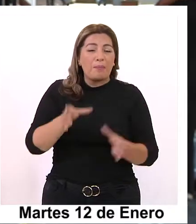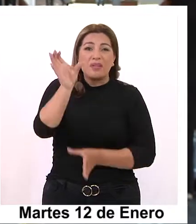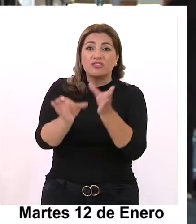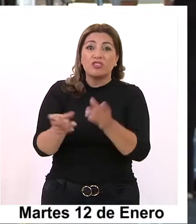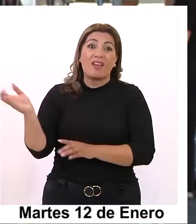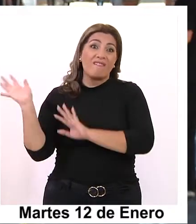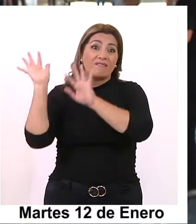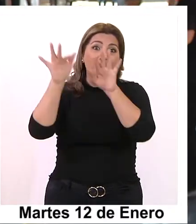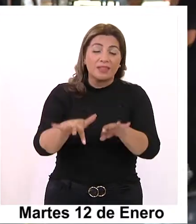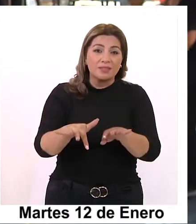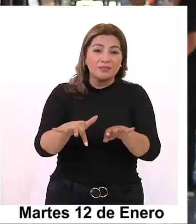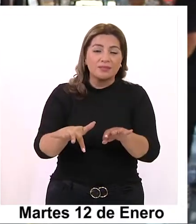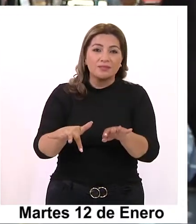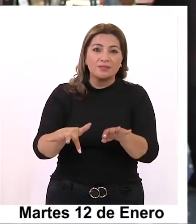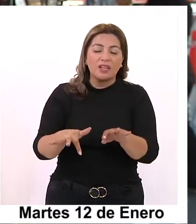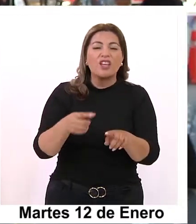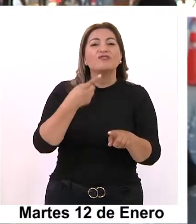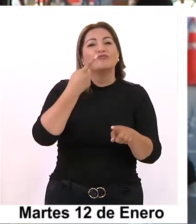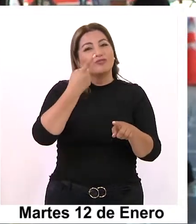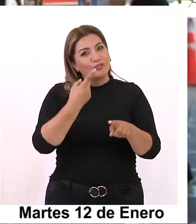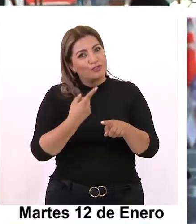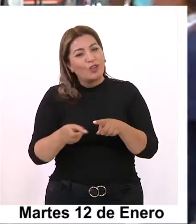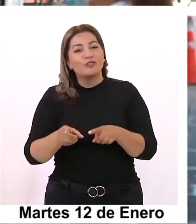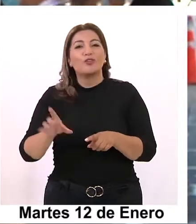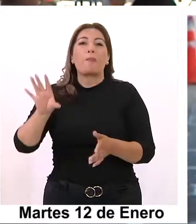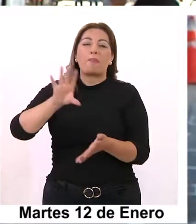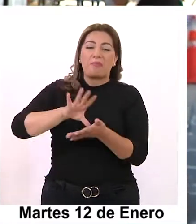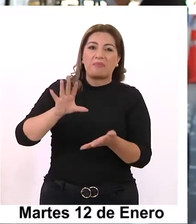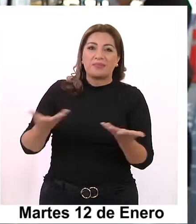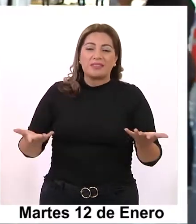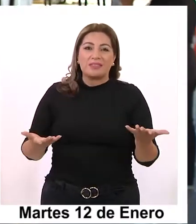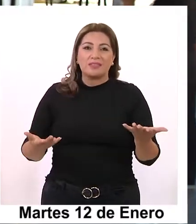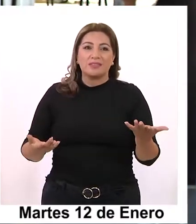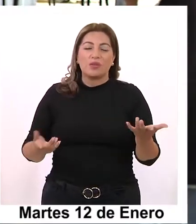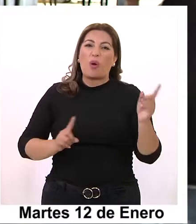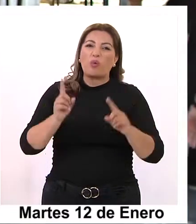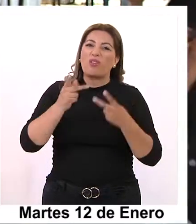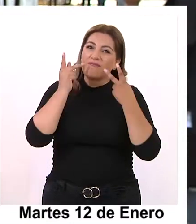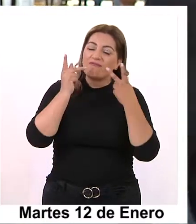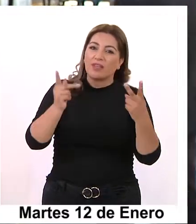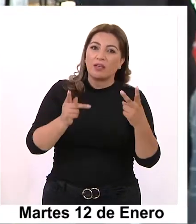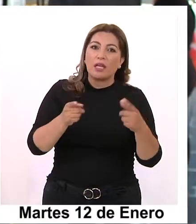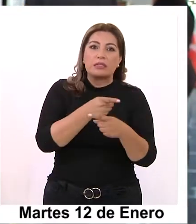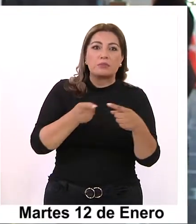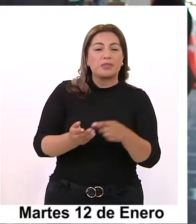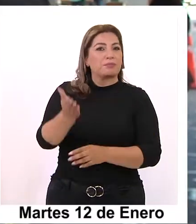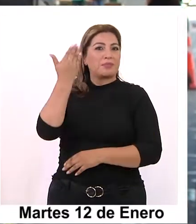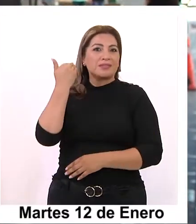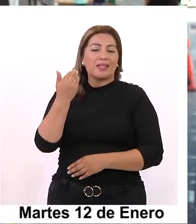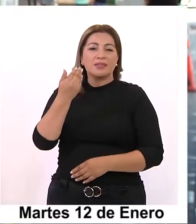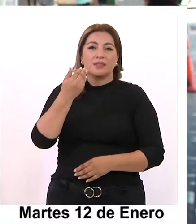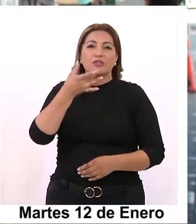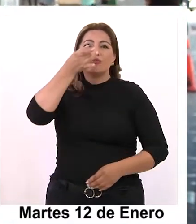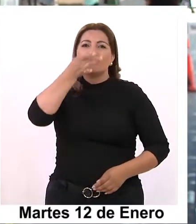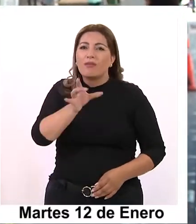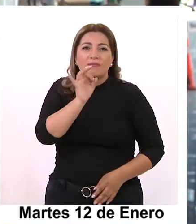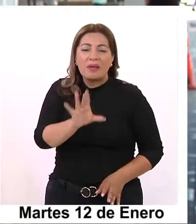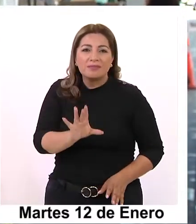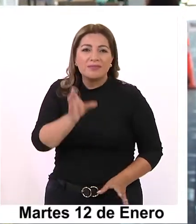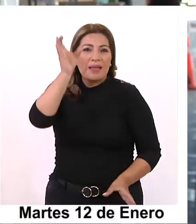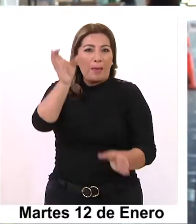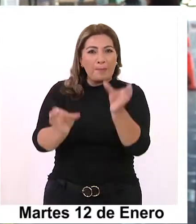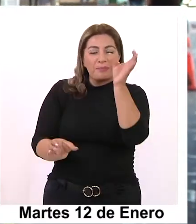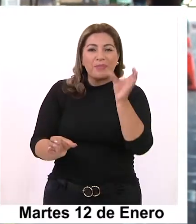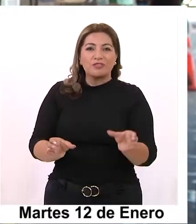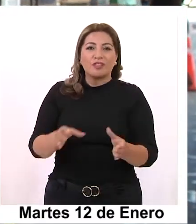que se acercaba a este punto era gente que andaba en tránsito, pero a partir de la semana pasada es netamente gente